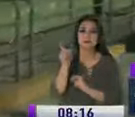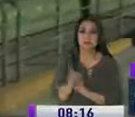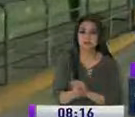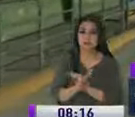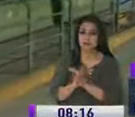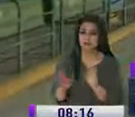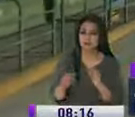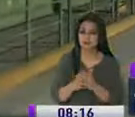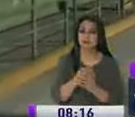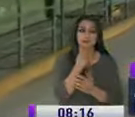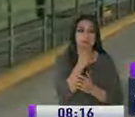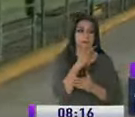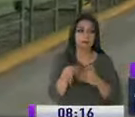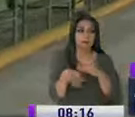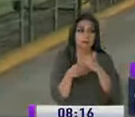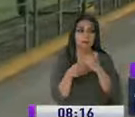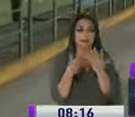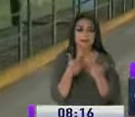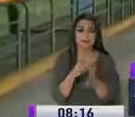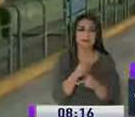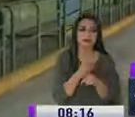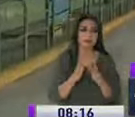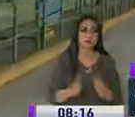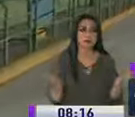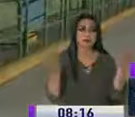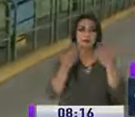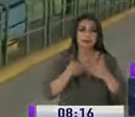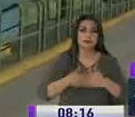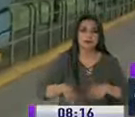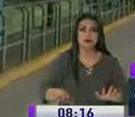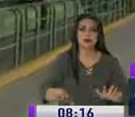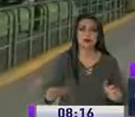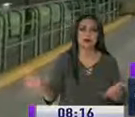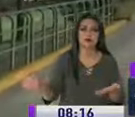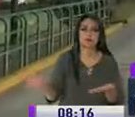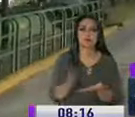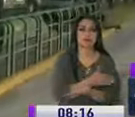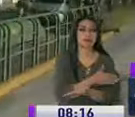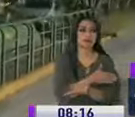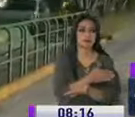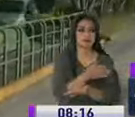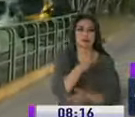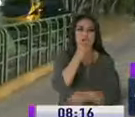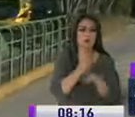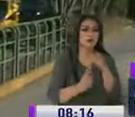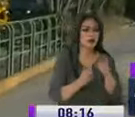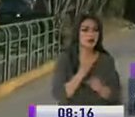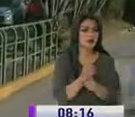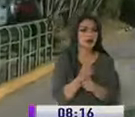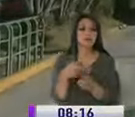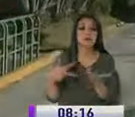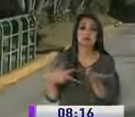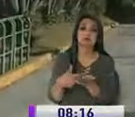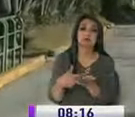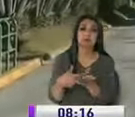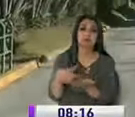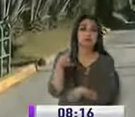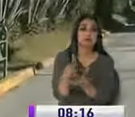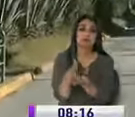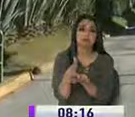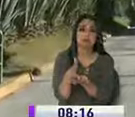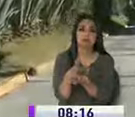Yo voy a agregar una palabra, concejal, finalmente se van a derrocar, puesto que casi un año han estado pues inservibles